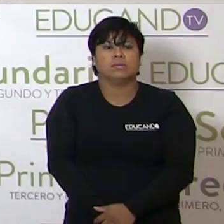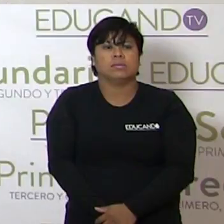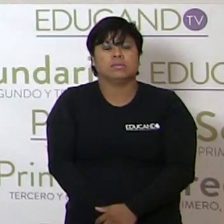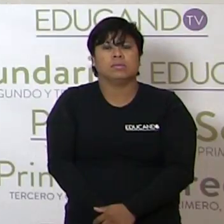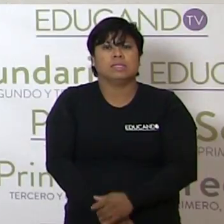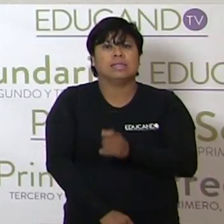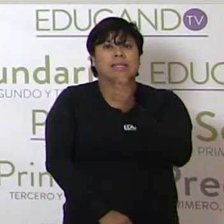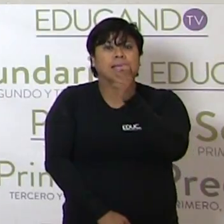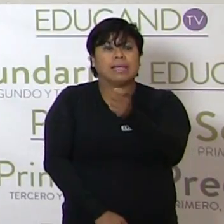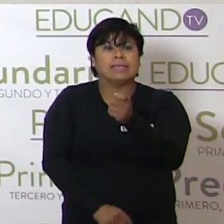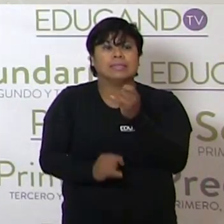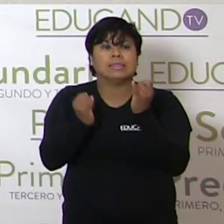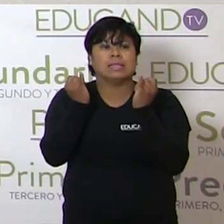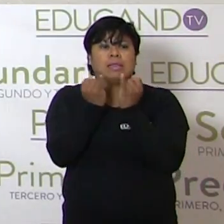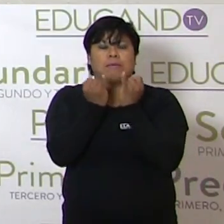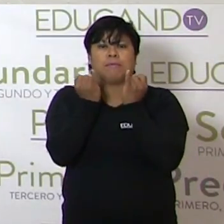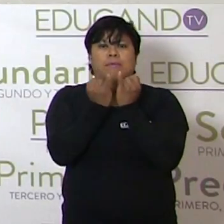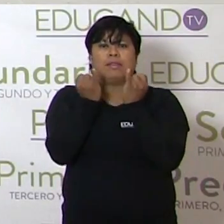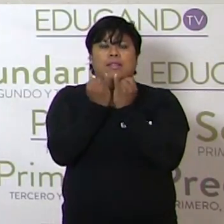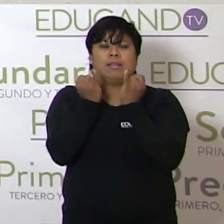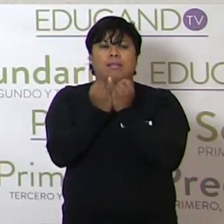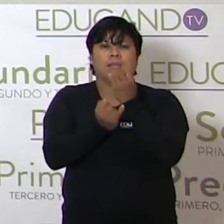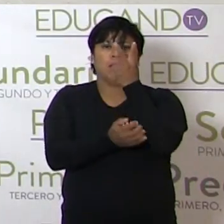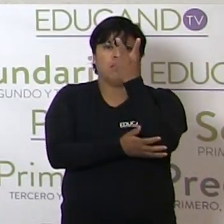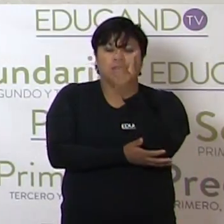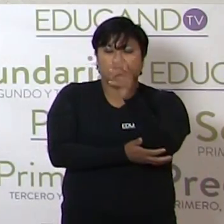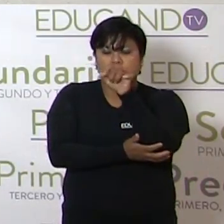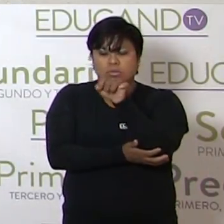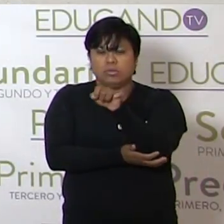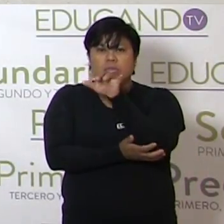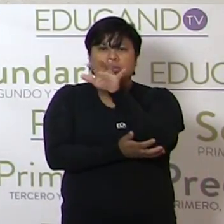es igual a 2.5.